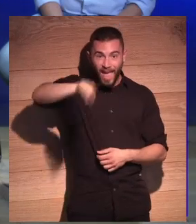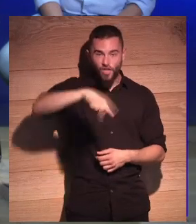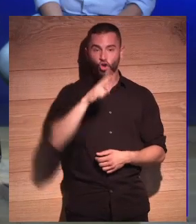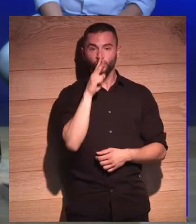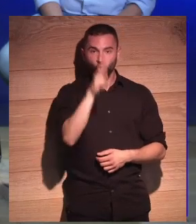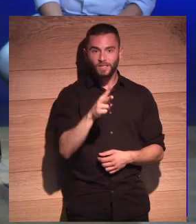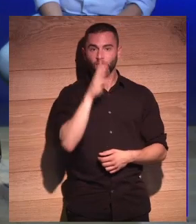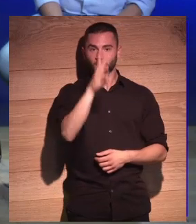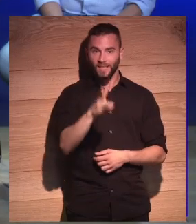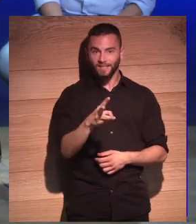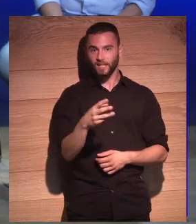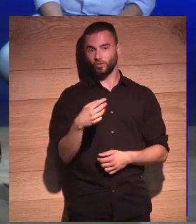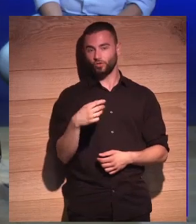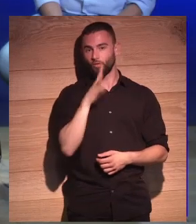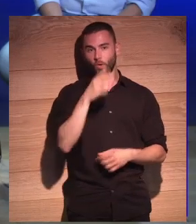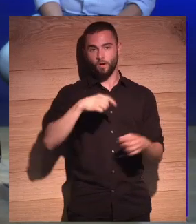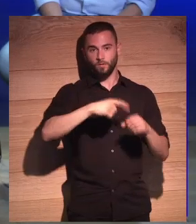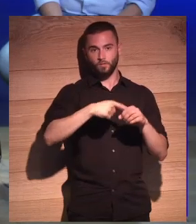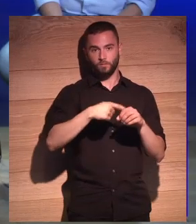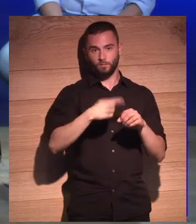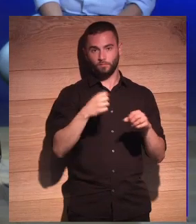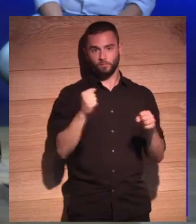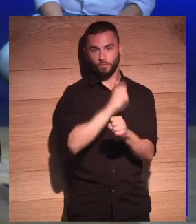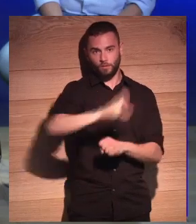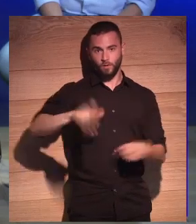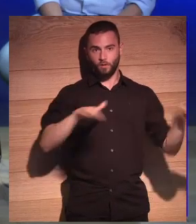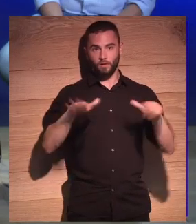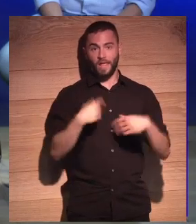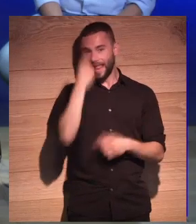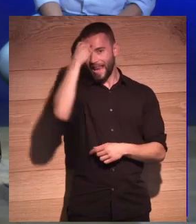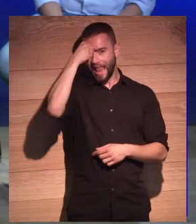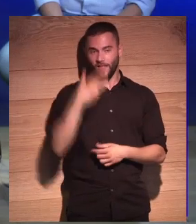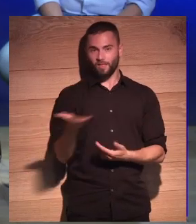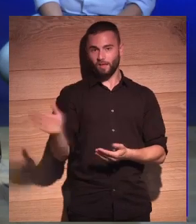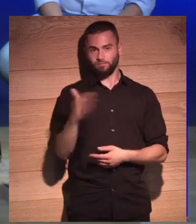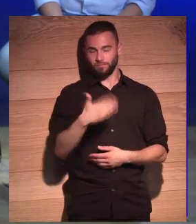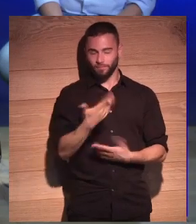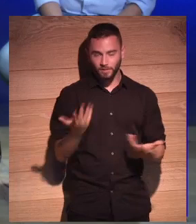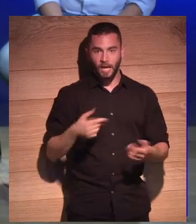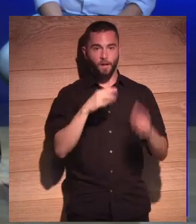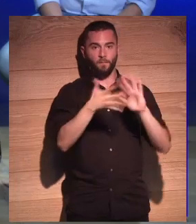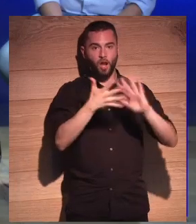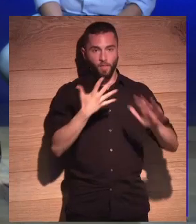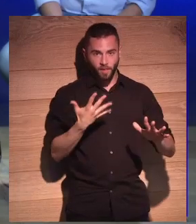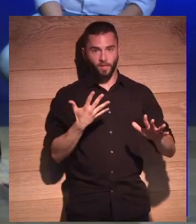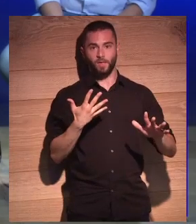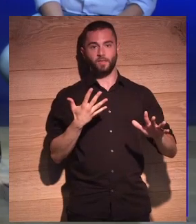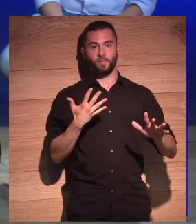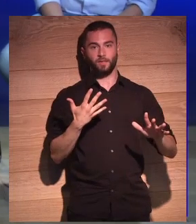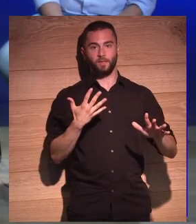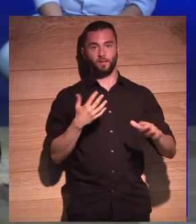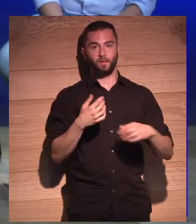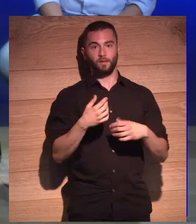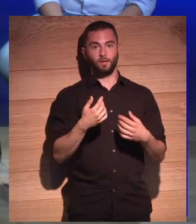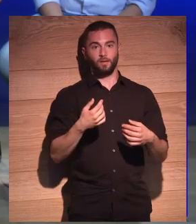gente que tiene que buscar puestos de trabajo en la India. Claro. Luego la velocidad y la aceleración son dos factores críticos de éxito.